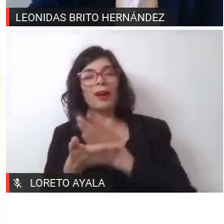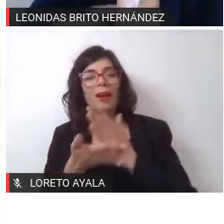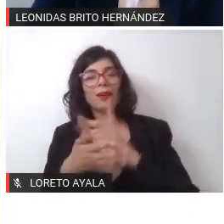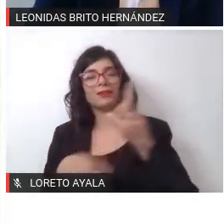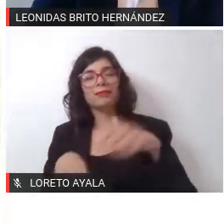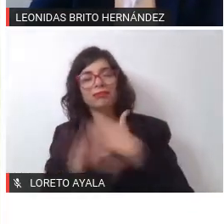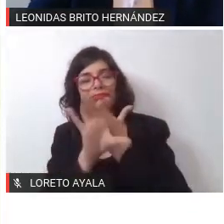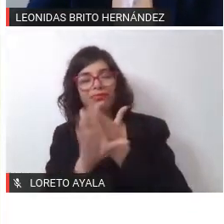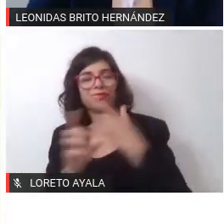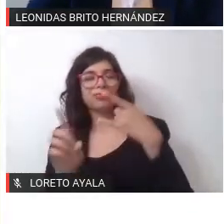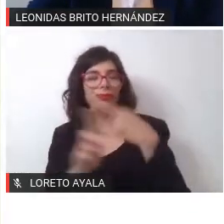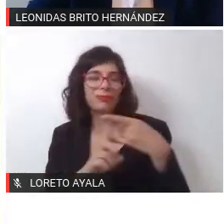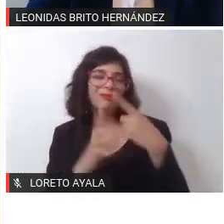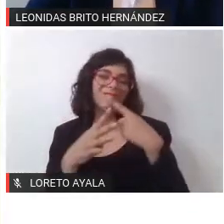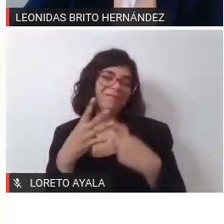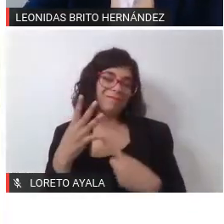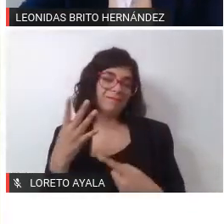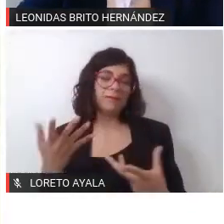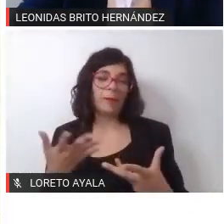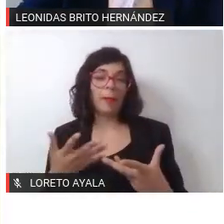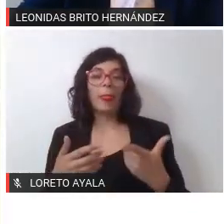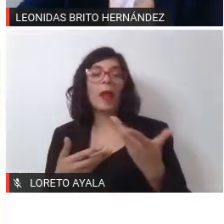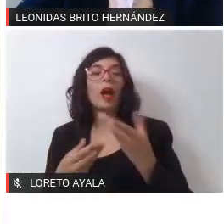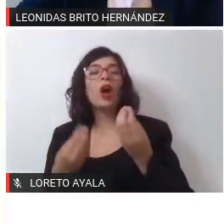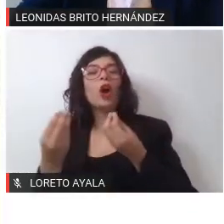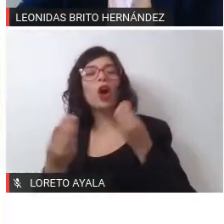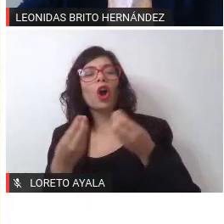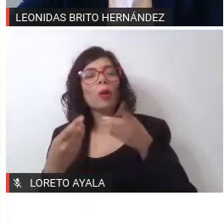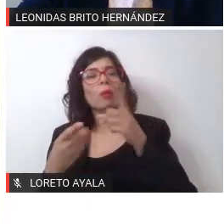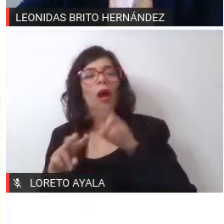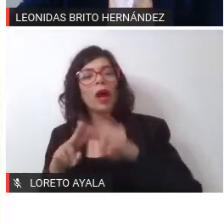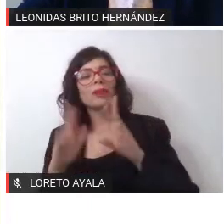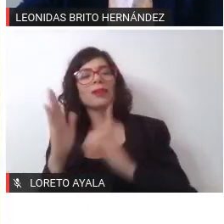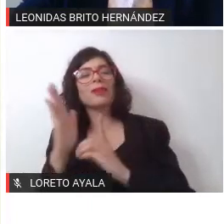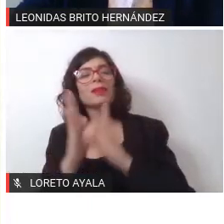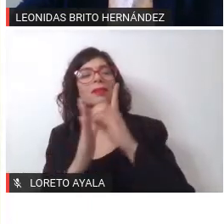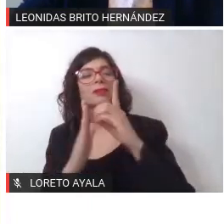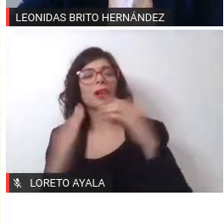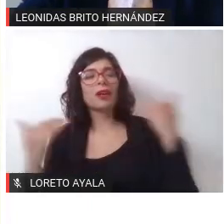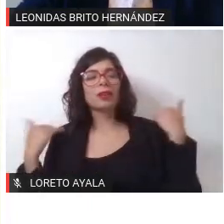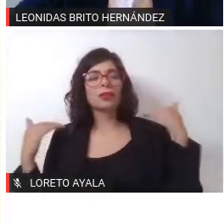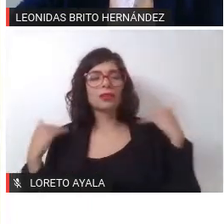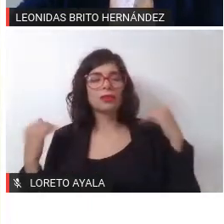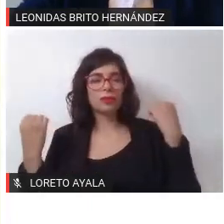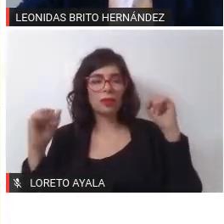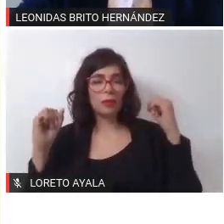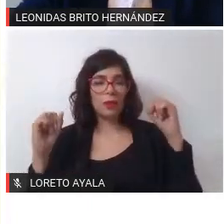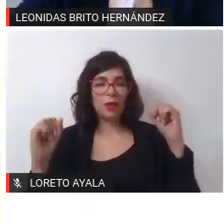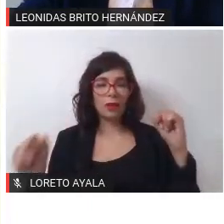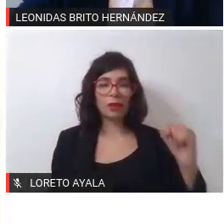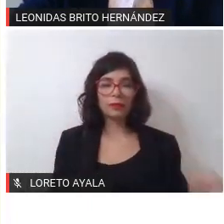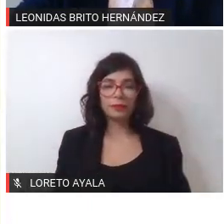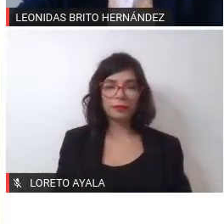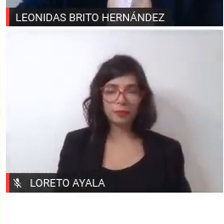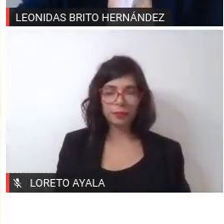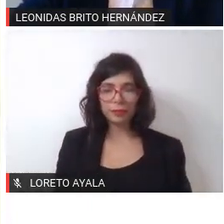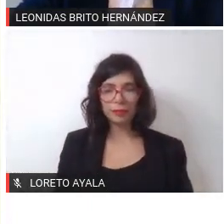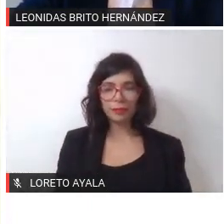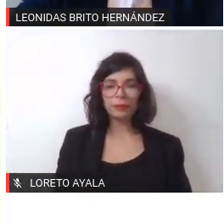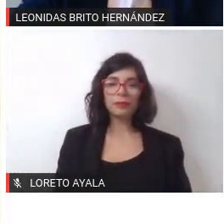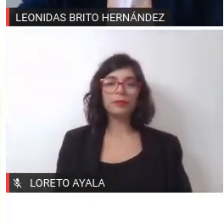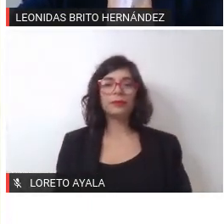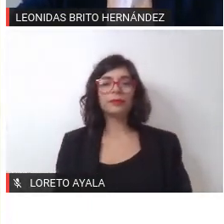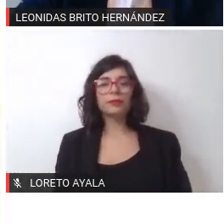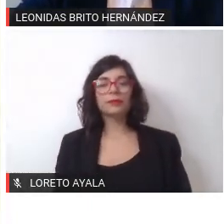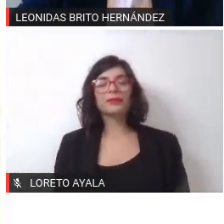cosas. Y la pregunta es, ¿cómo se están desarrollando las clases de educación física en contexto de ruralidad, entendiendo